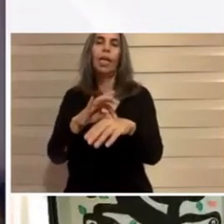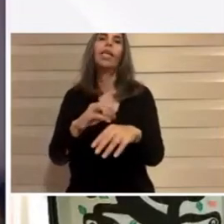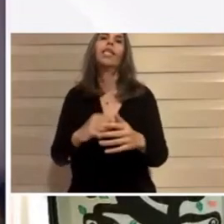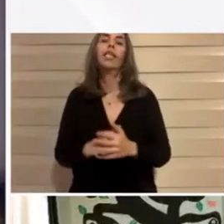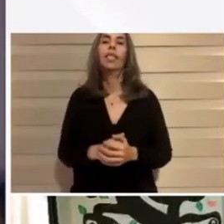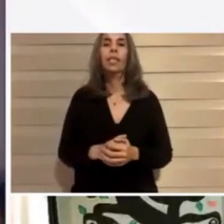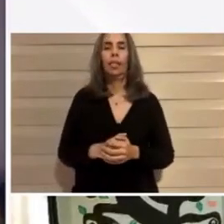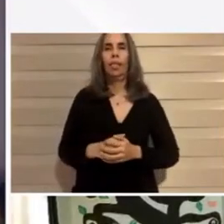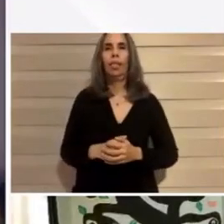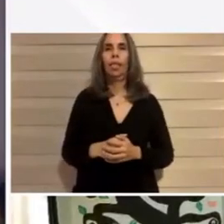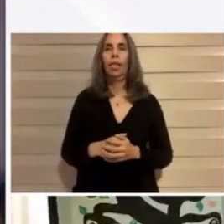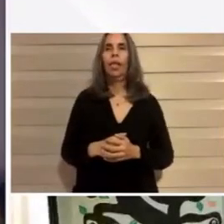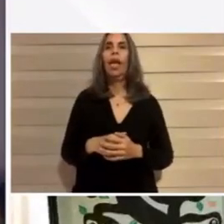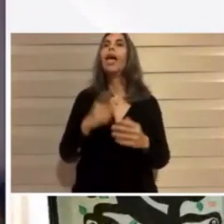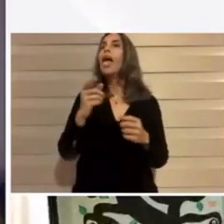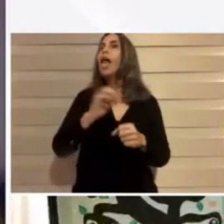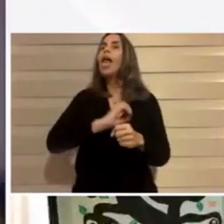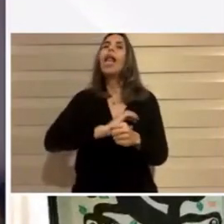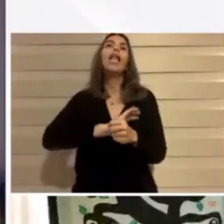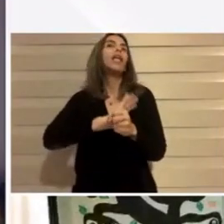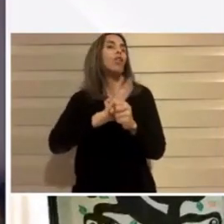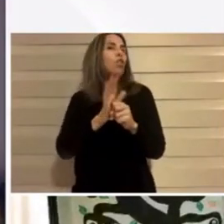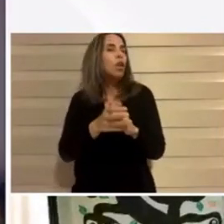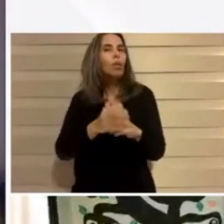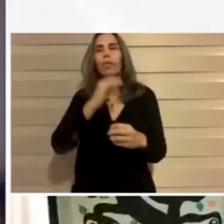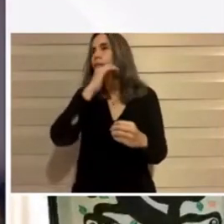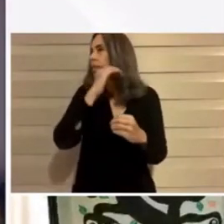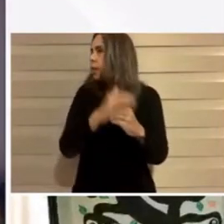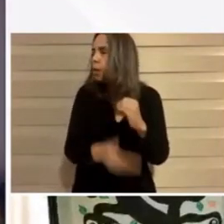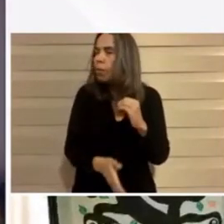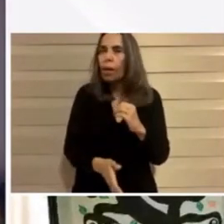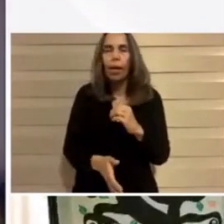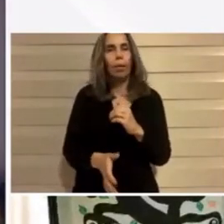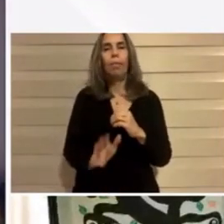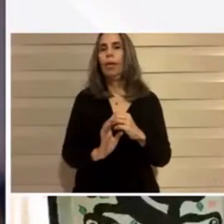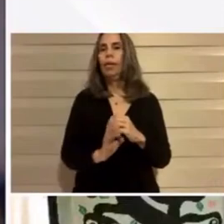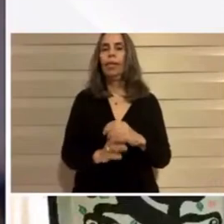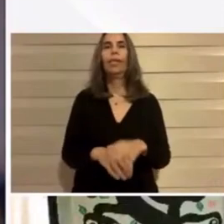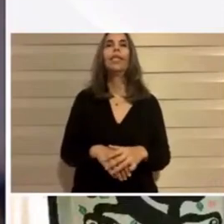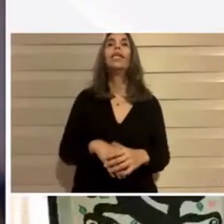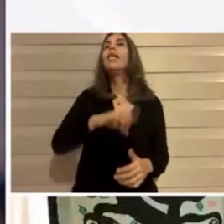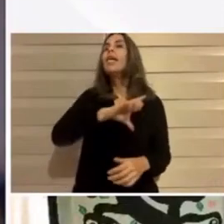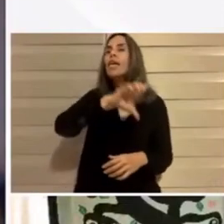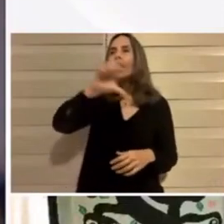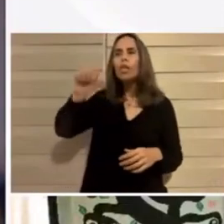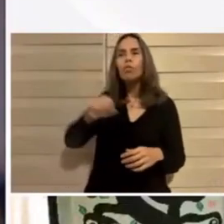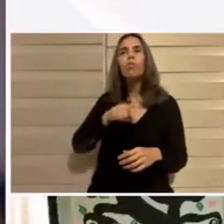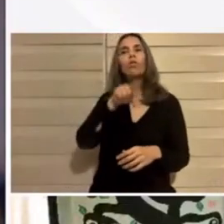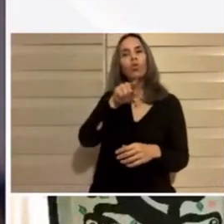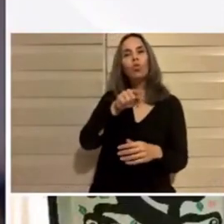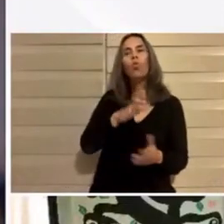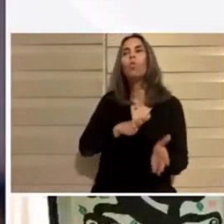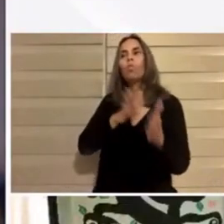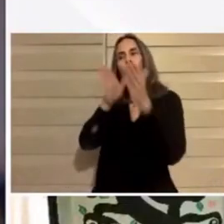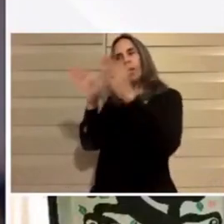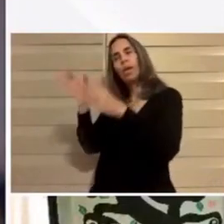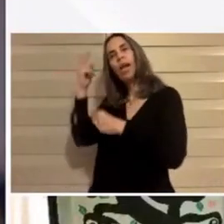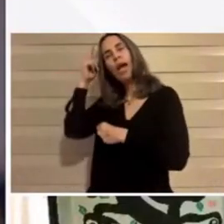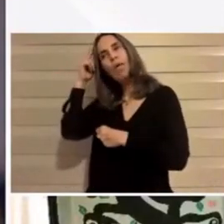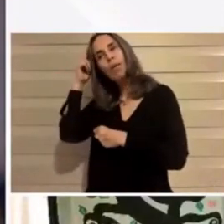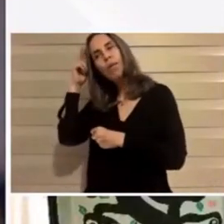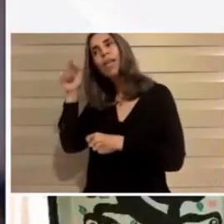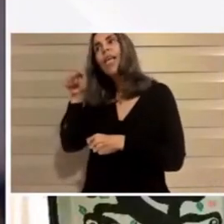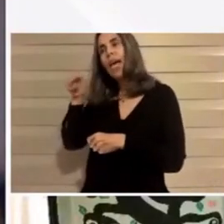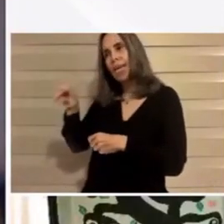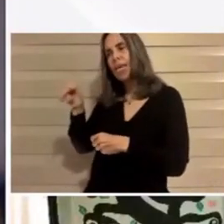pandemia se va a acabar en algunos meses y seguramente podrás ir a Bellas Artes, cantar y seguramente ganarán el